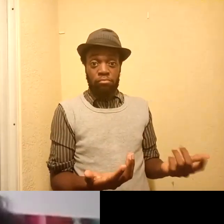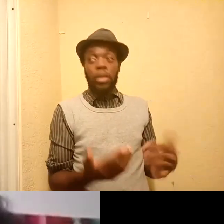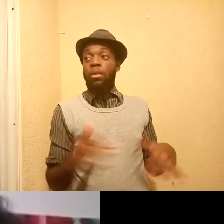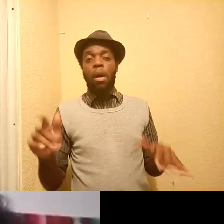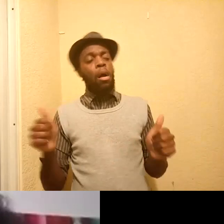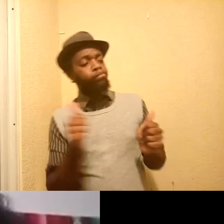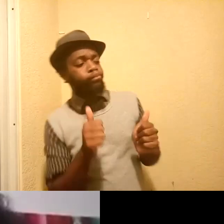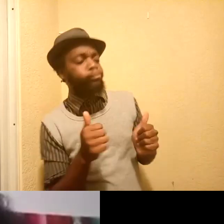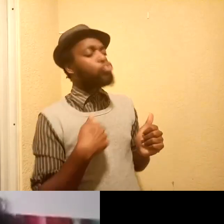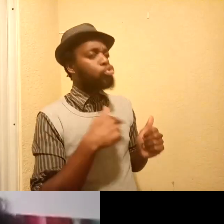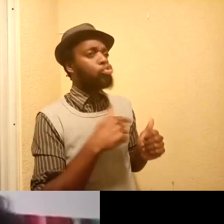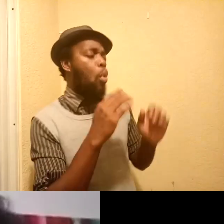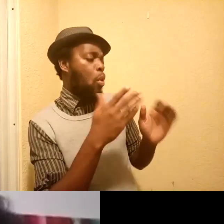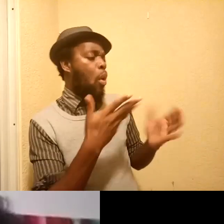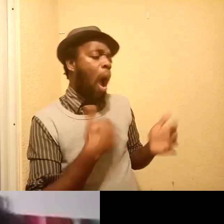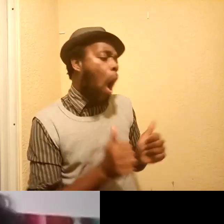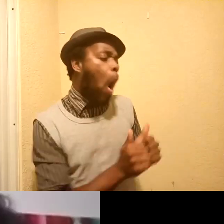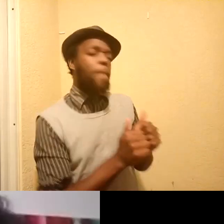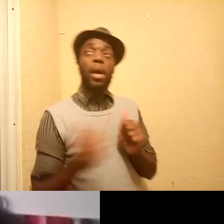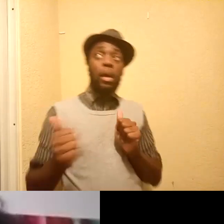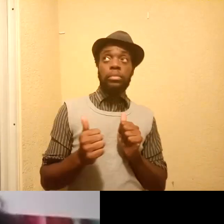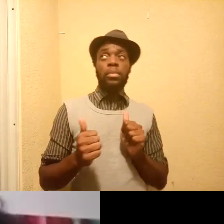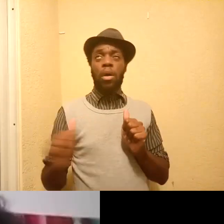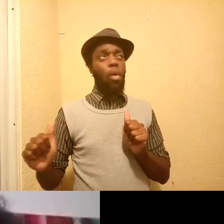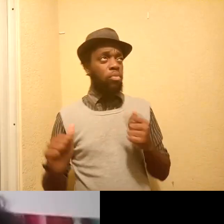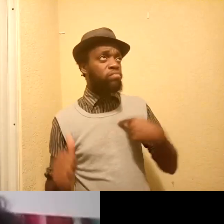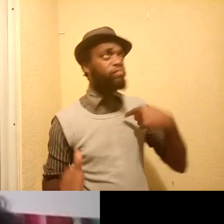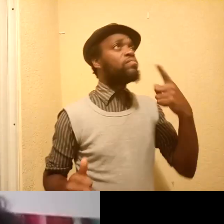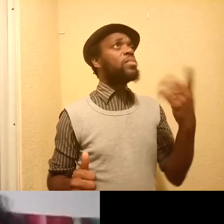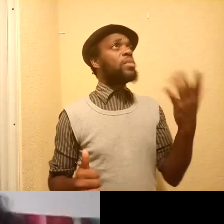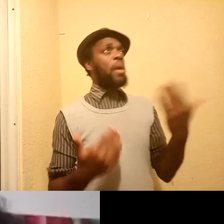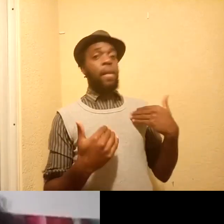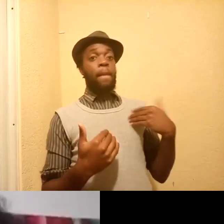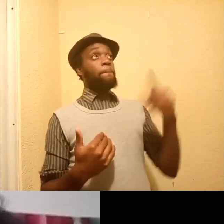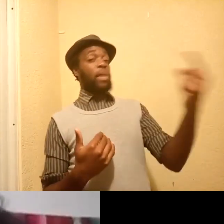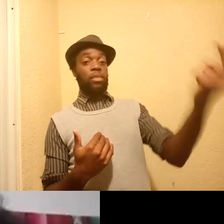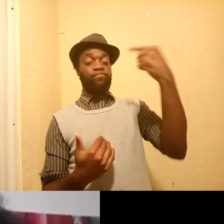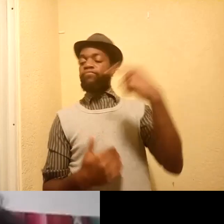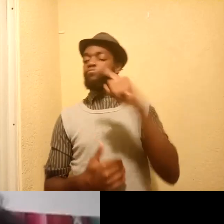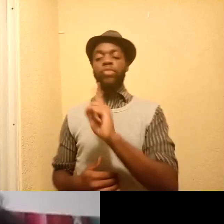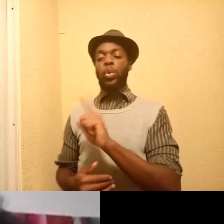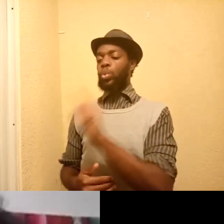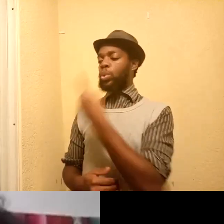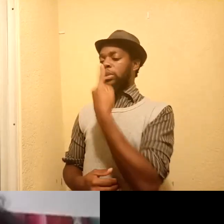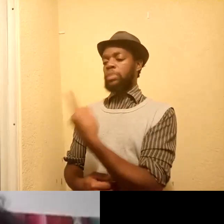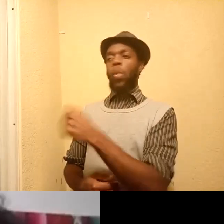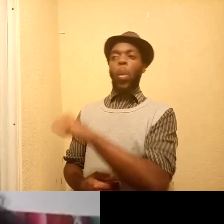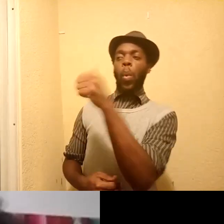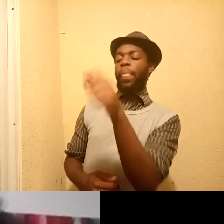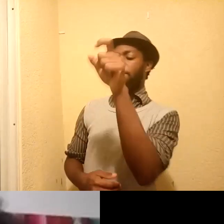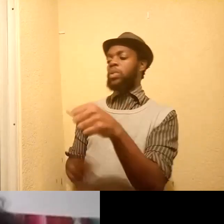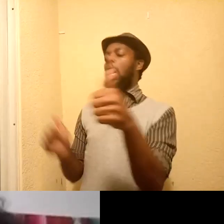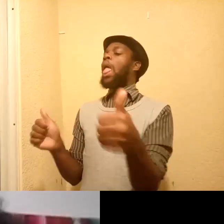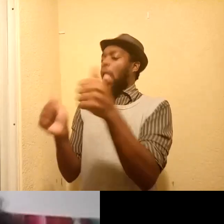cuanto a la atención médica, en muchos de los casos, los facultativos requieren de una persona que la